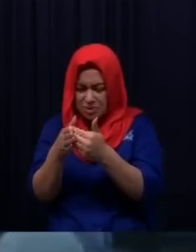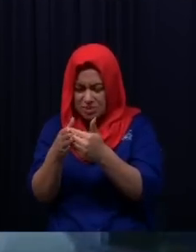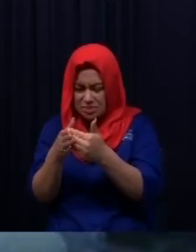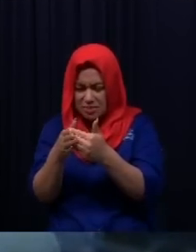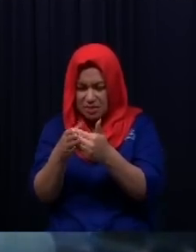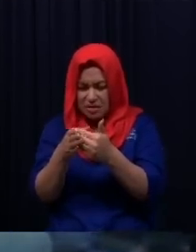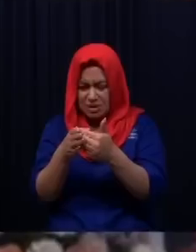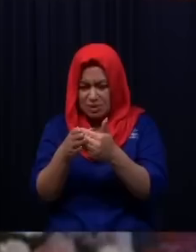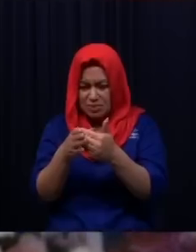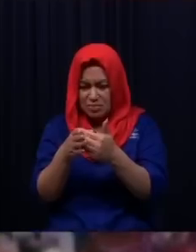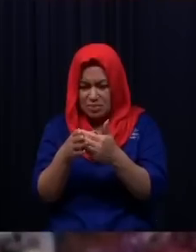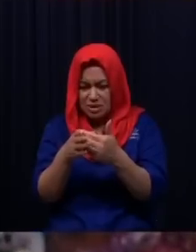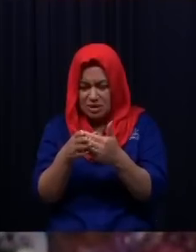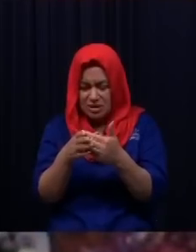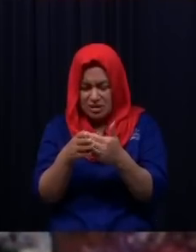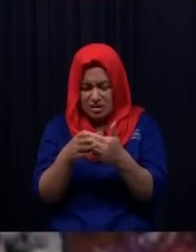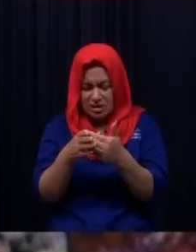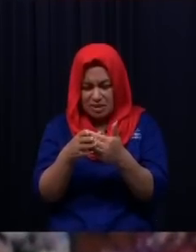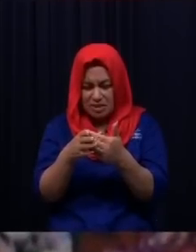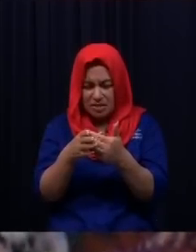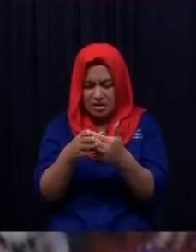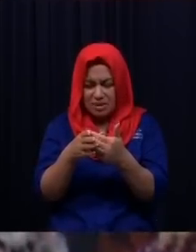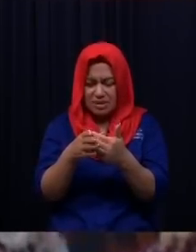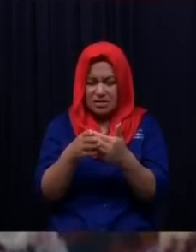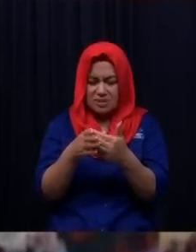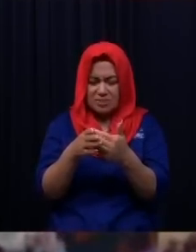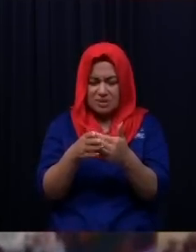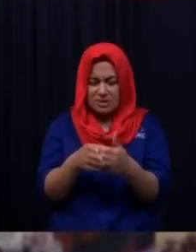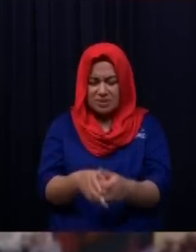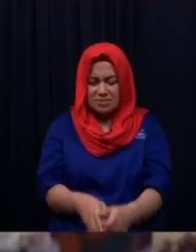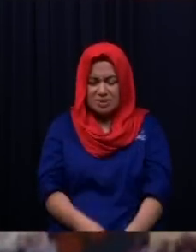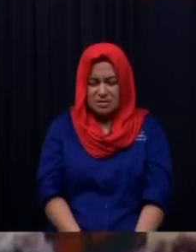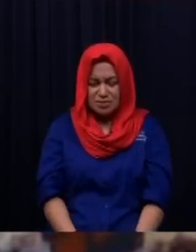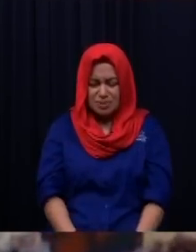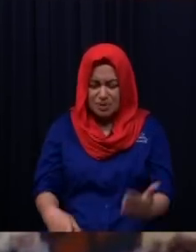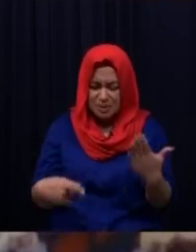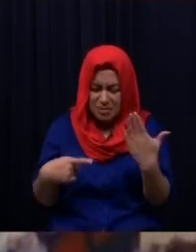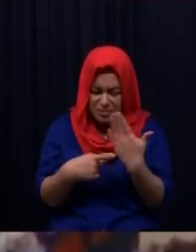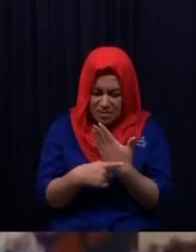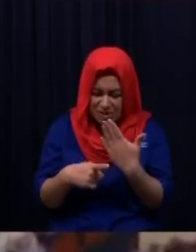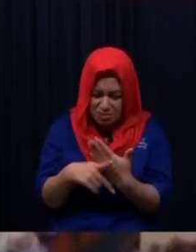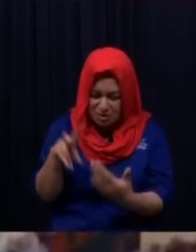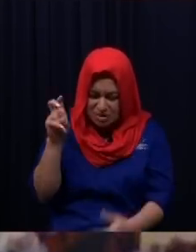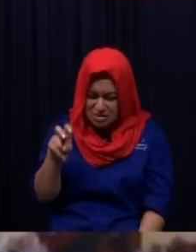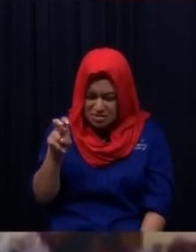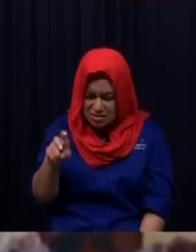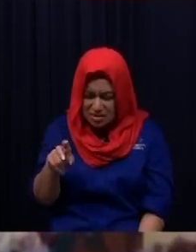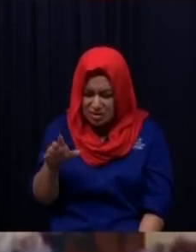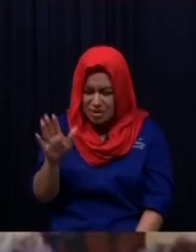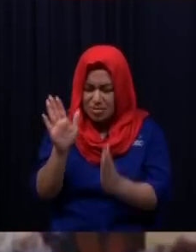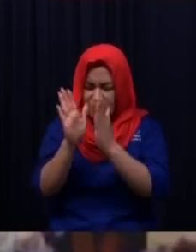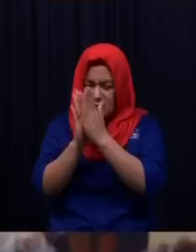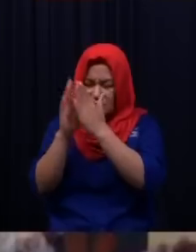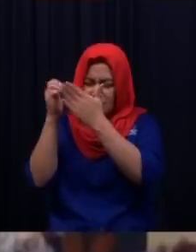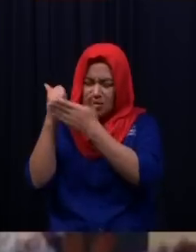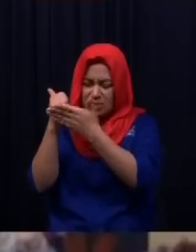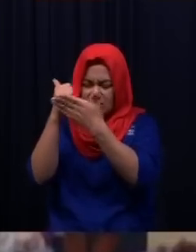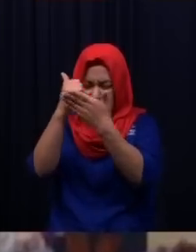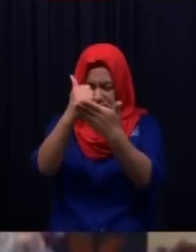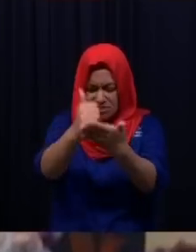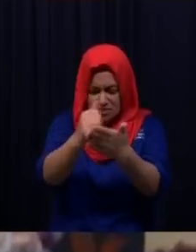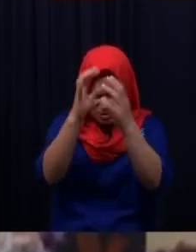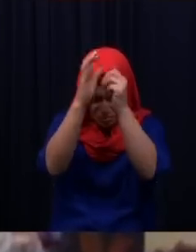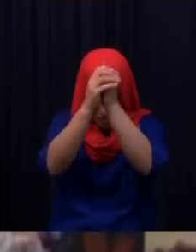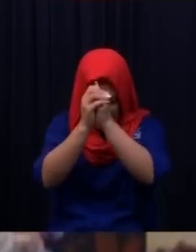angustia, sé tú el oportuno socorro de mis hermanos, Señor. Oh Señor, escucha nuestro clamor por